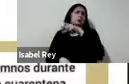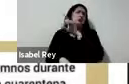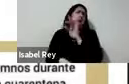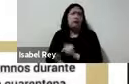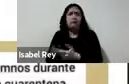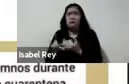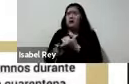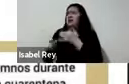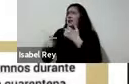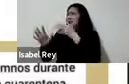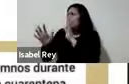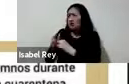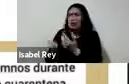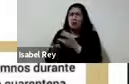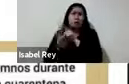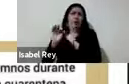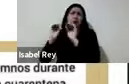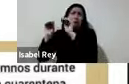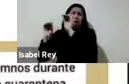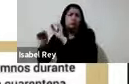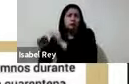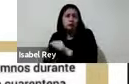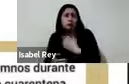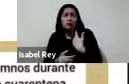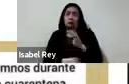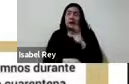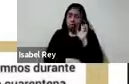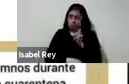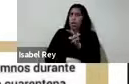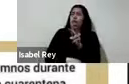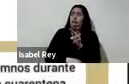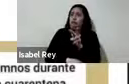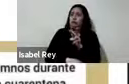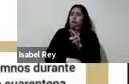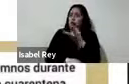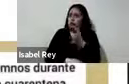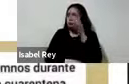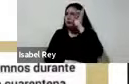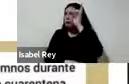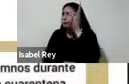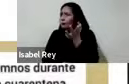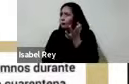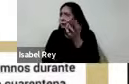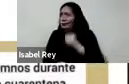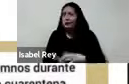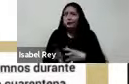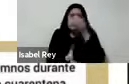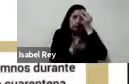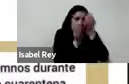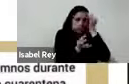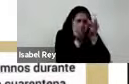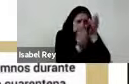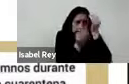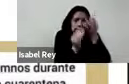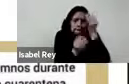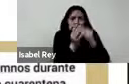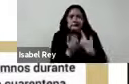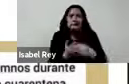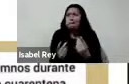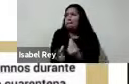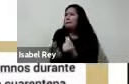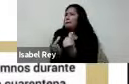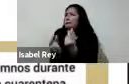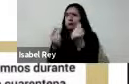los videos, en fin, una serie de cosas que hemos podido ver en las que los docentes se han tenido que capacitar con una